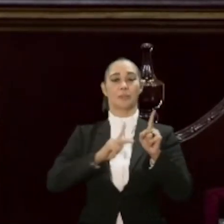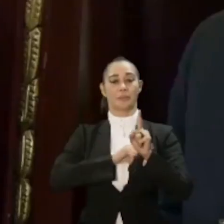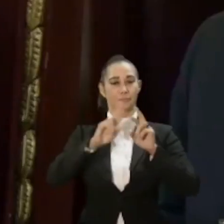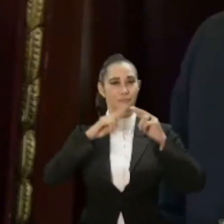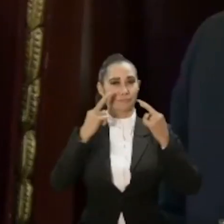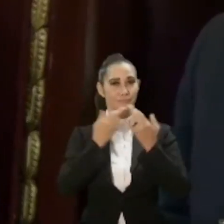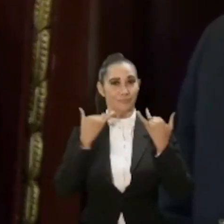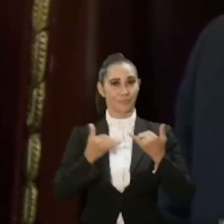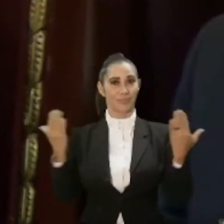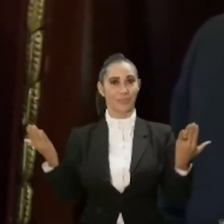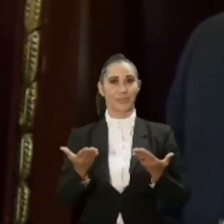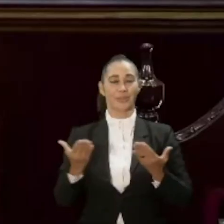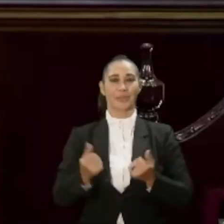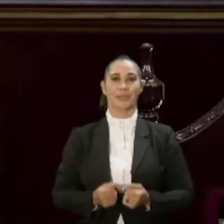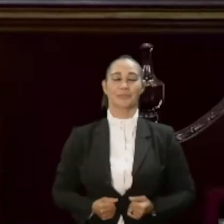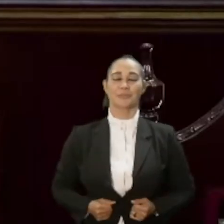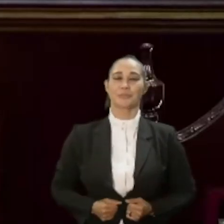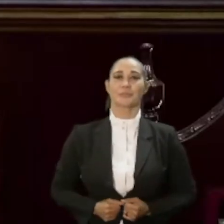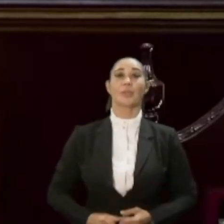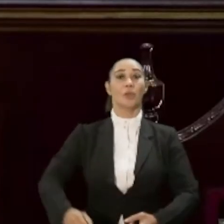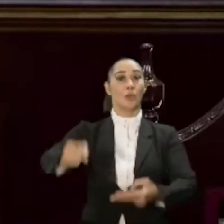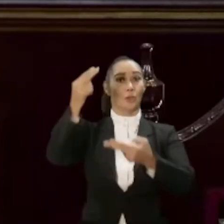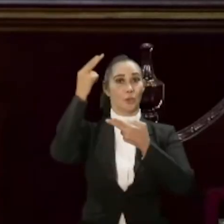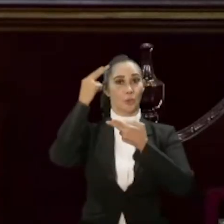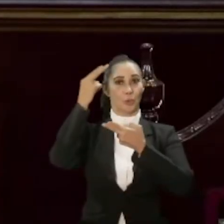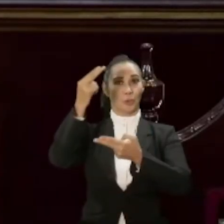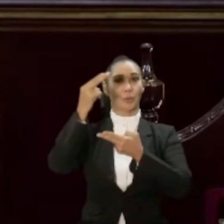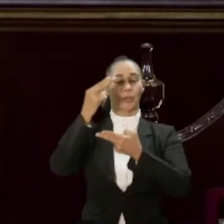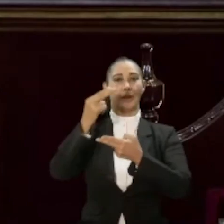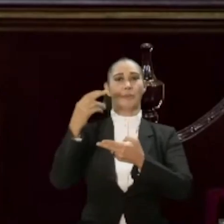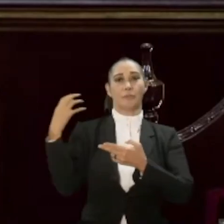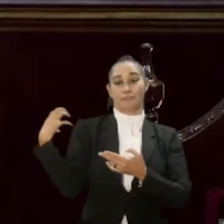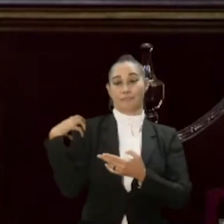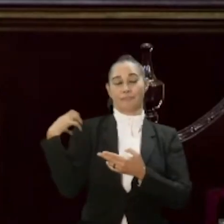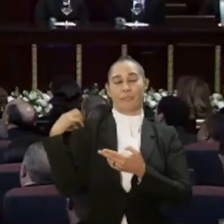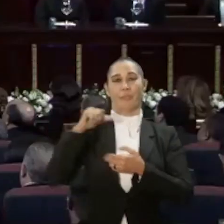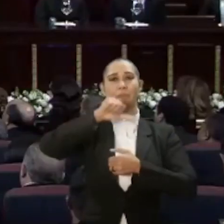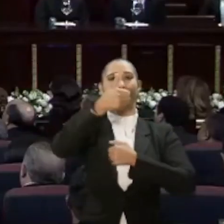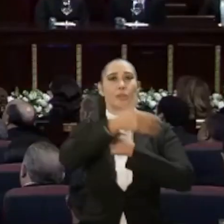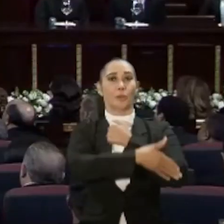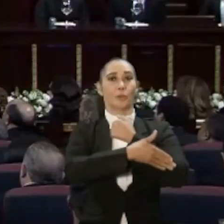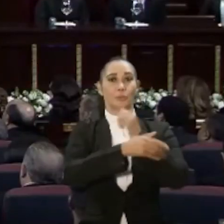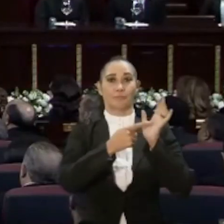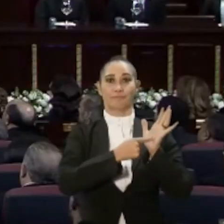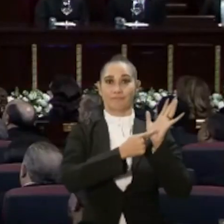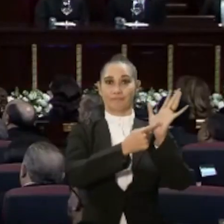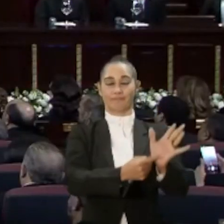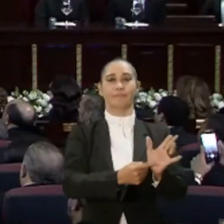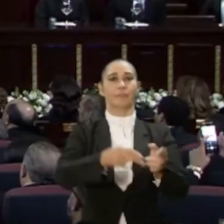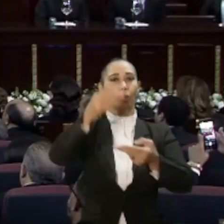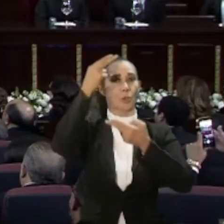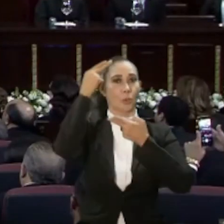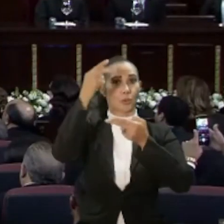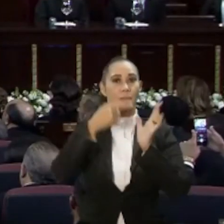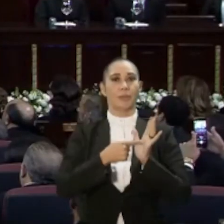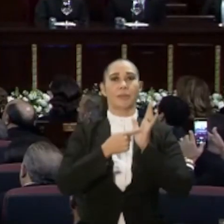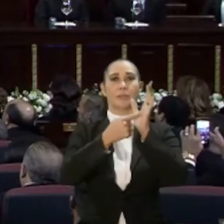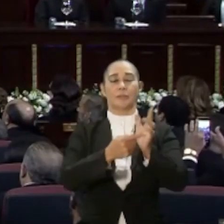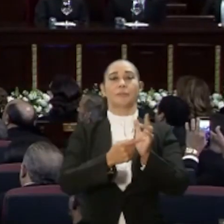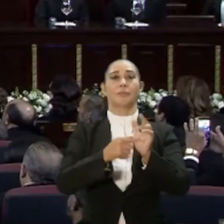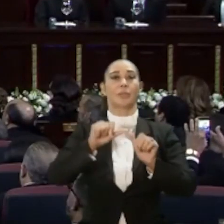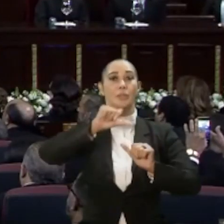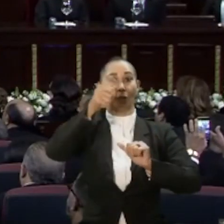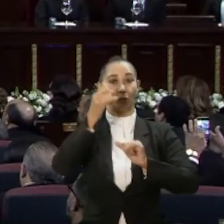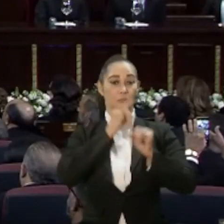reunión conjunta. Excelentísimos señores jefes de misiones diplomáticas, honorables señores representantes de